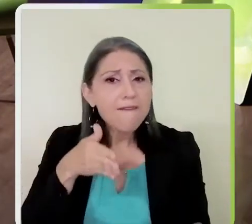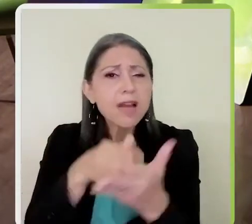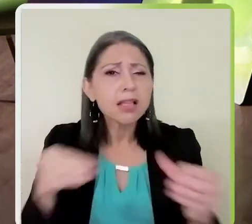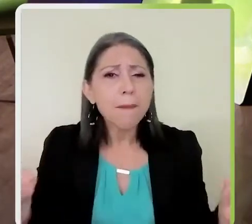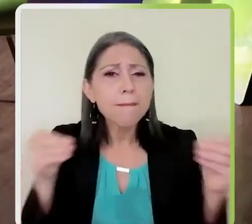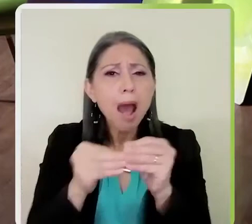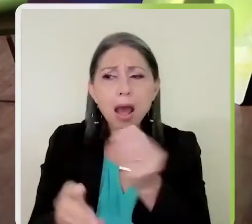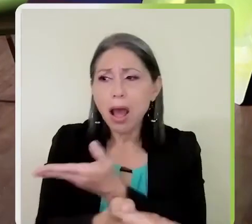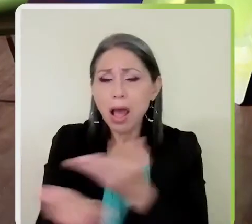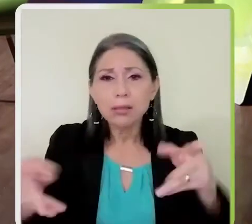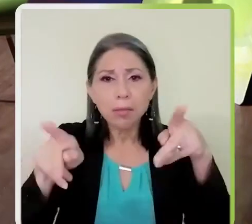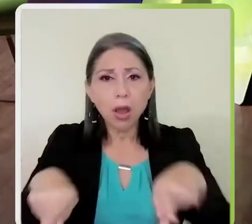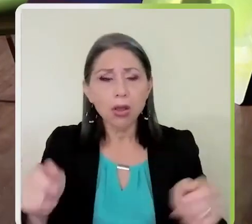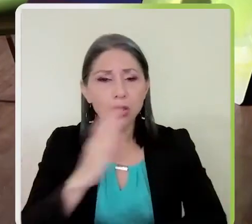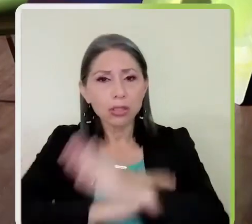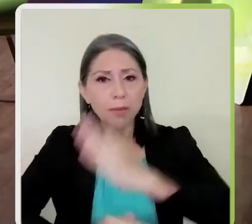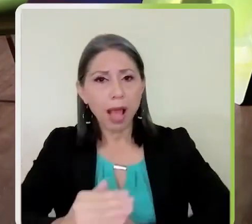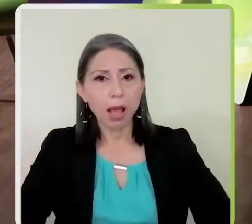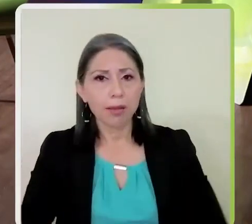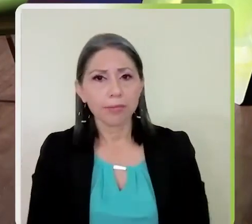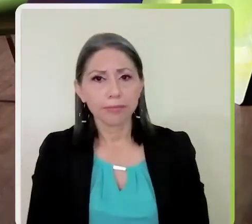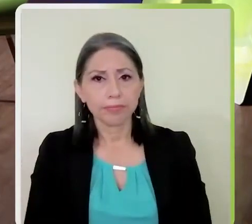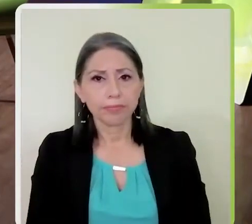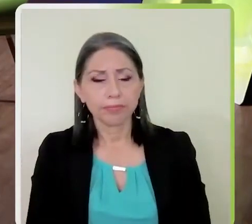medida a población con discapacidad?